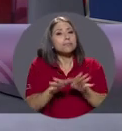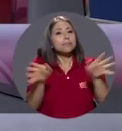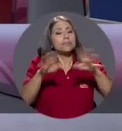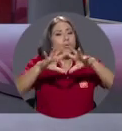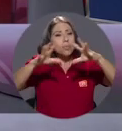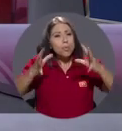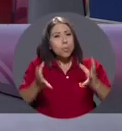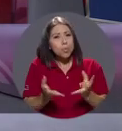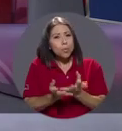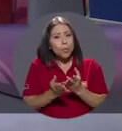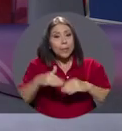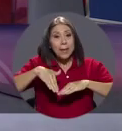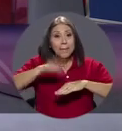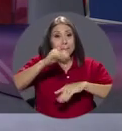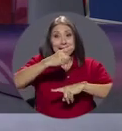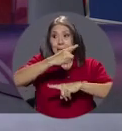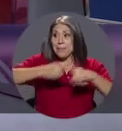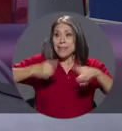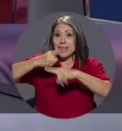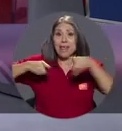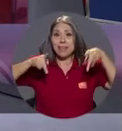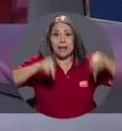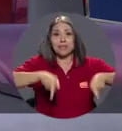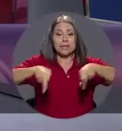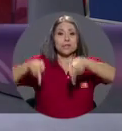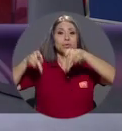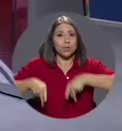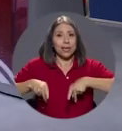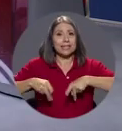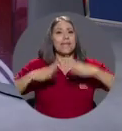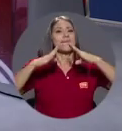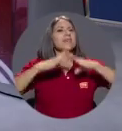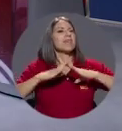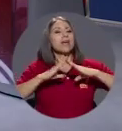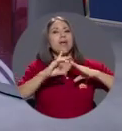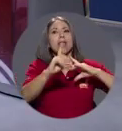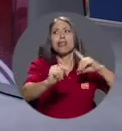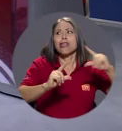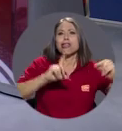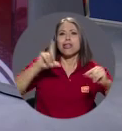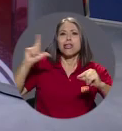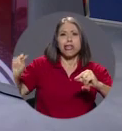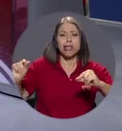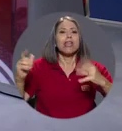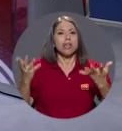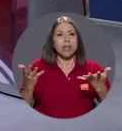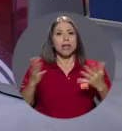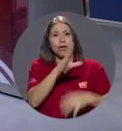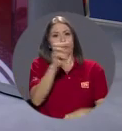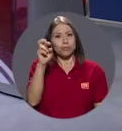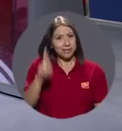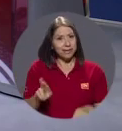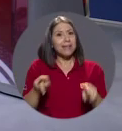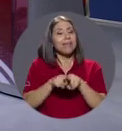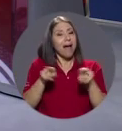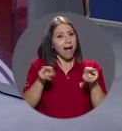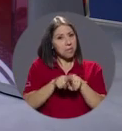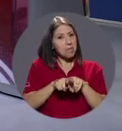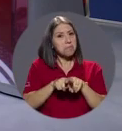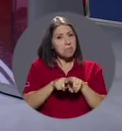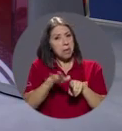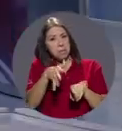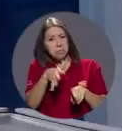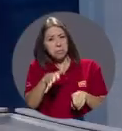de que más de la mitad de la población mundial vive en zonas urbanas y en Costa Rica pues también un